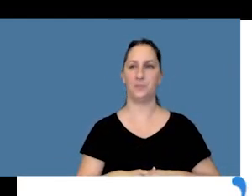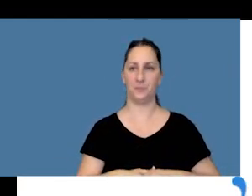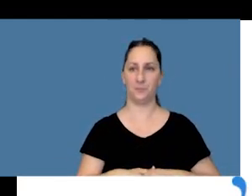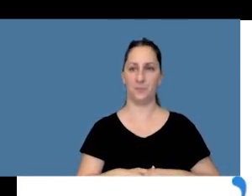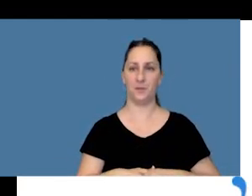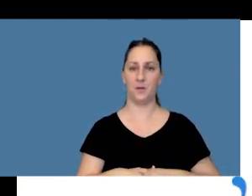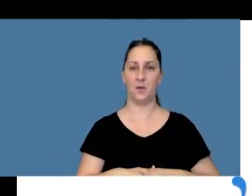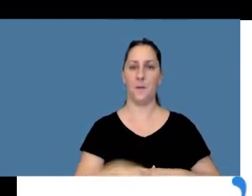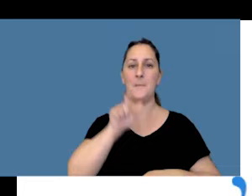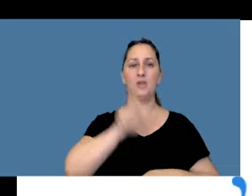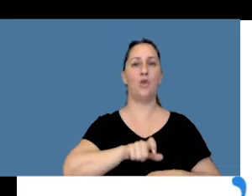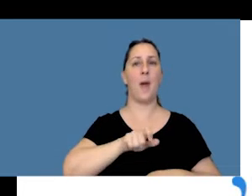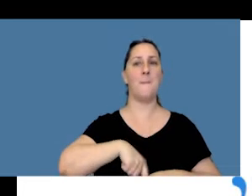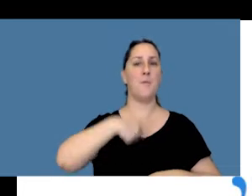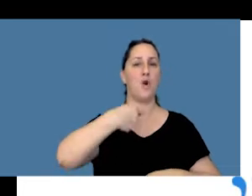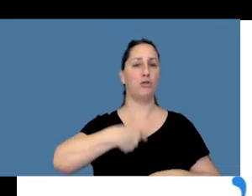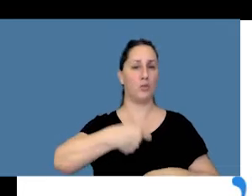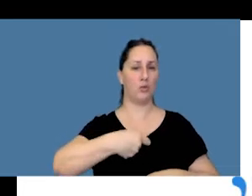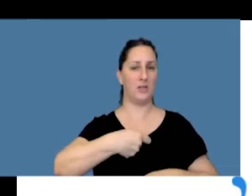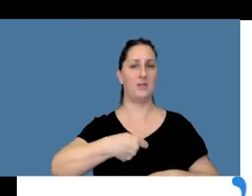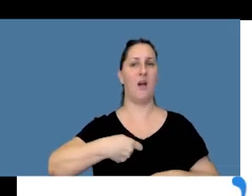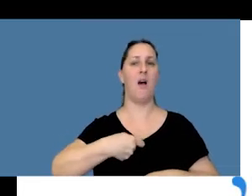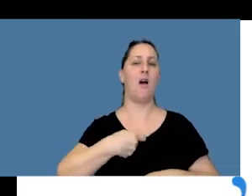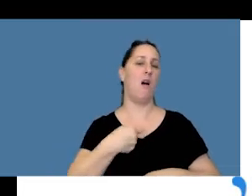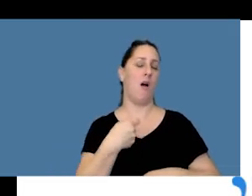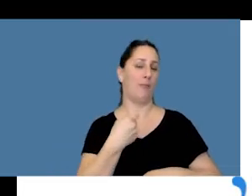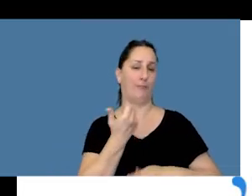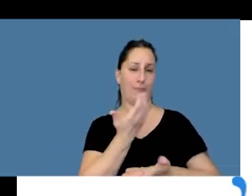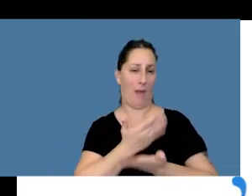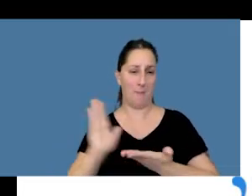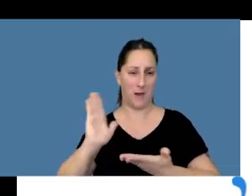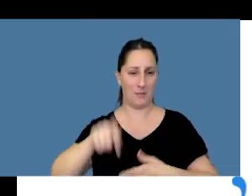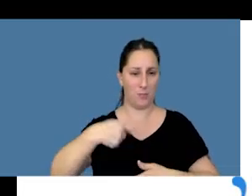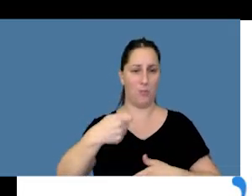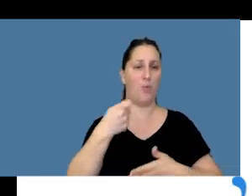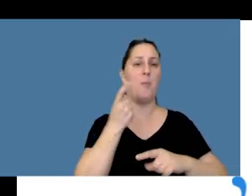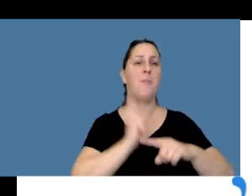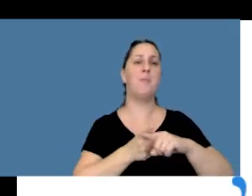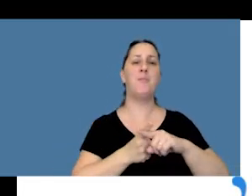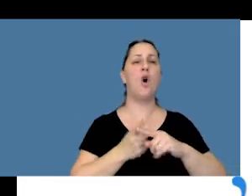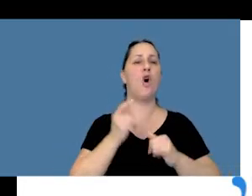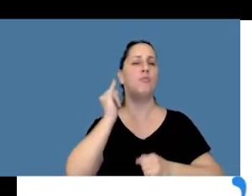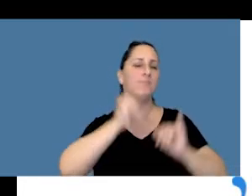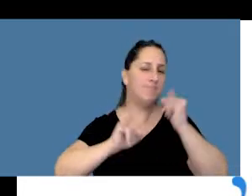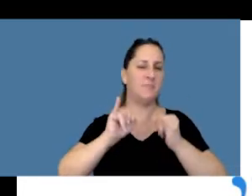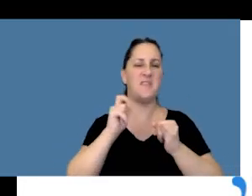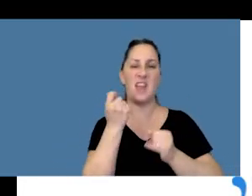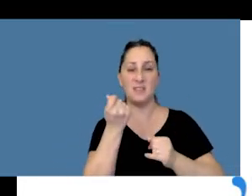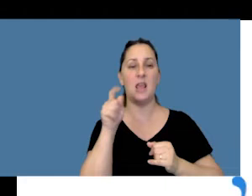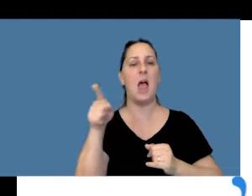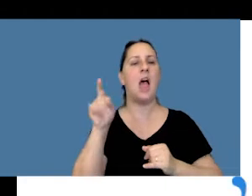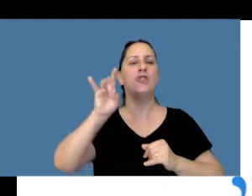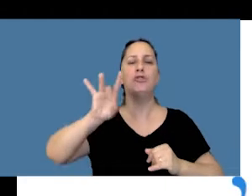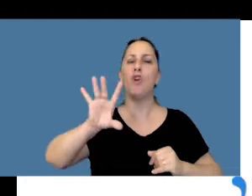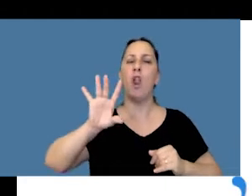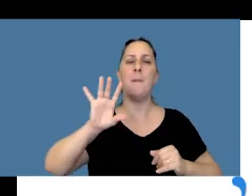que obtiene fuera del monotributo, por supuesto, ingresos por colocaciones financieras, solo se le va a